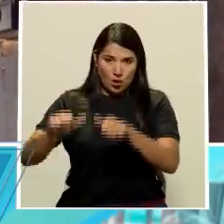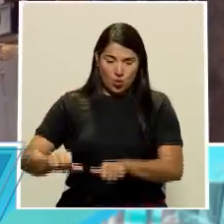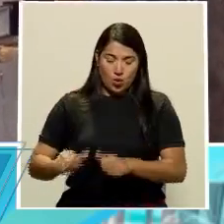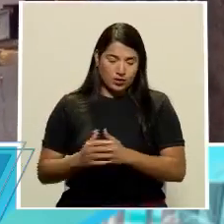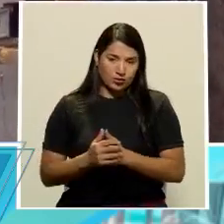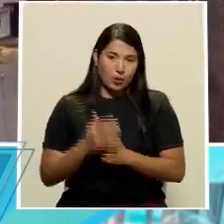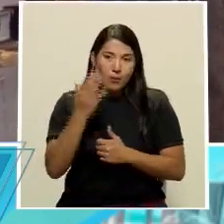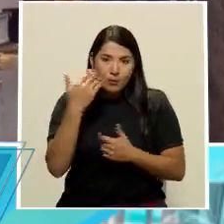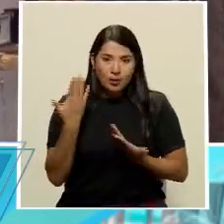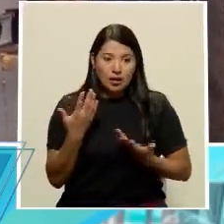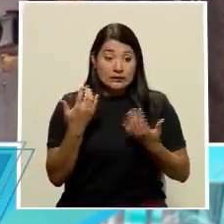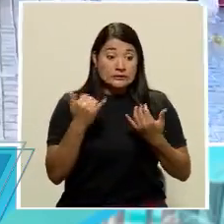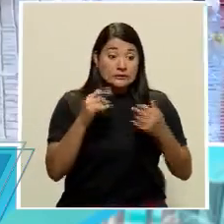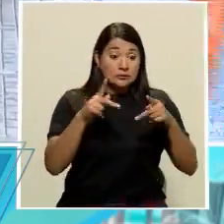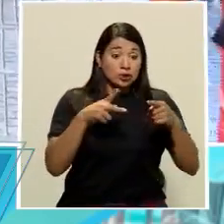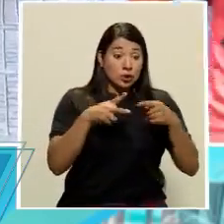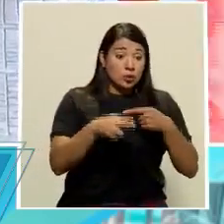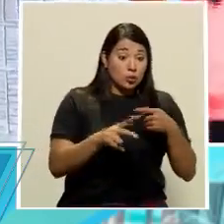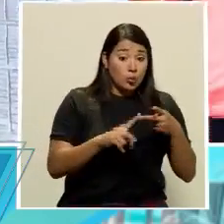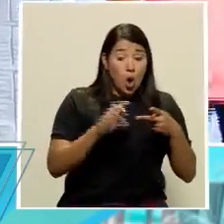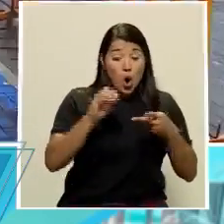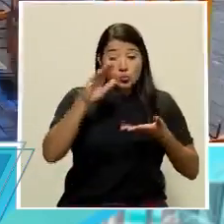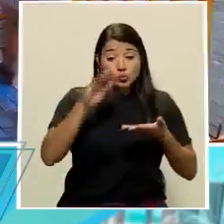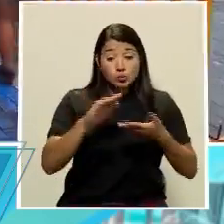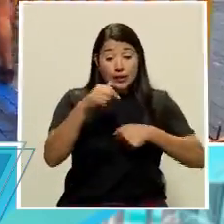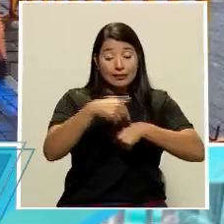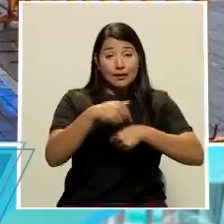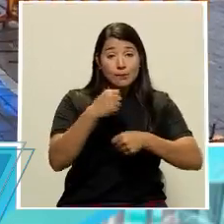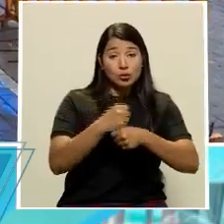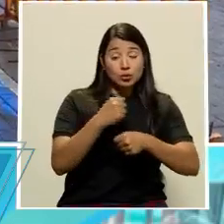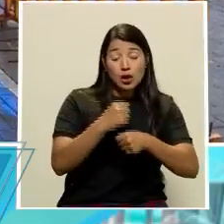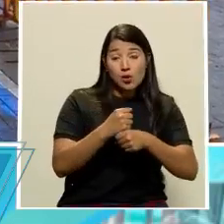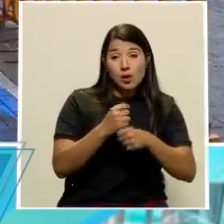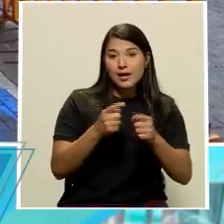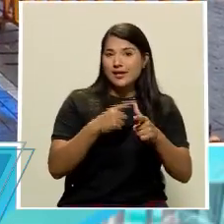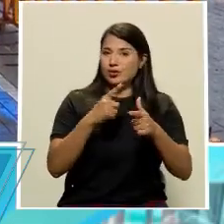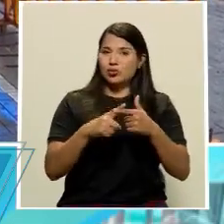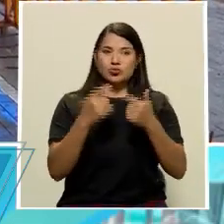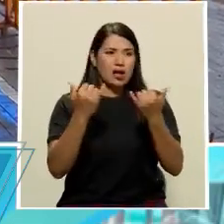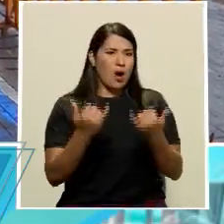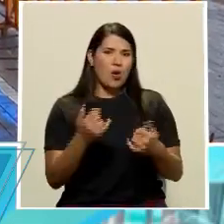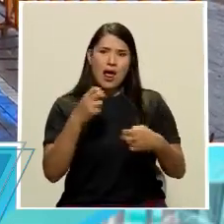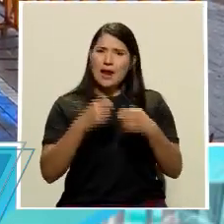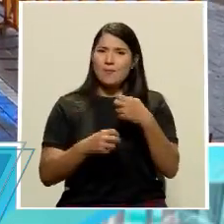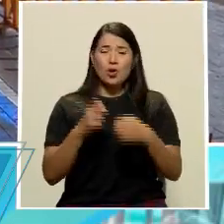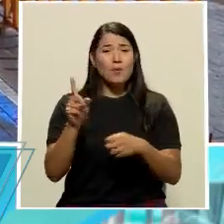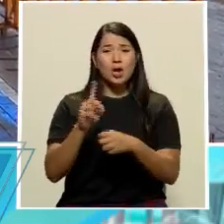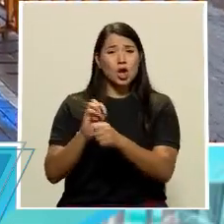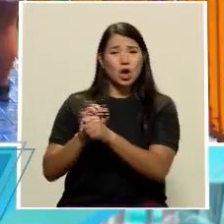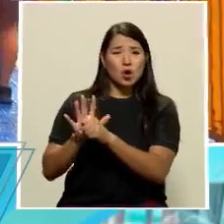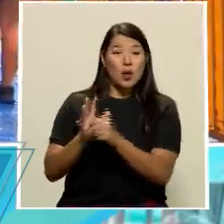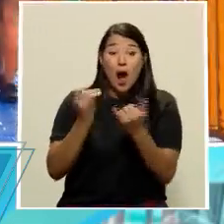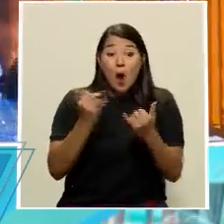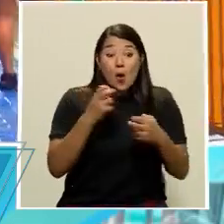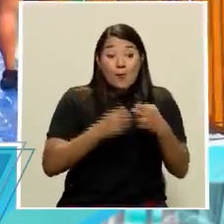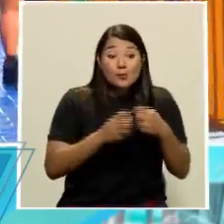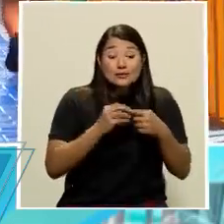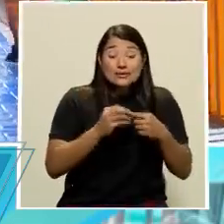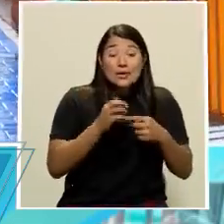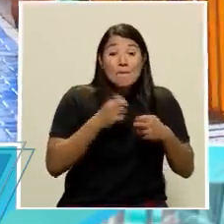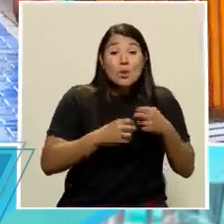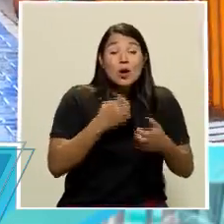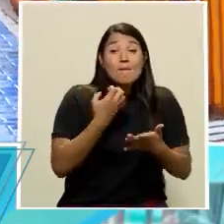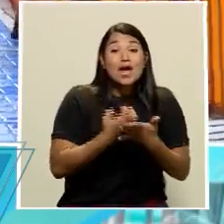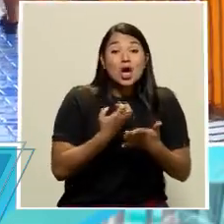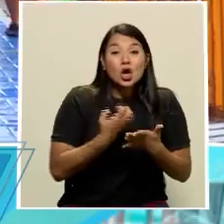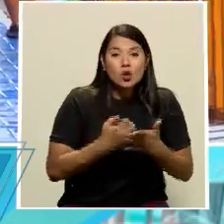pues claramente el problema deja de ser la crisis sanitaria y empieza a ser la crisis económica que viven